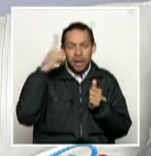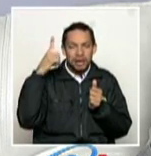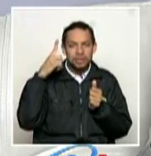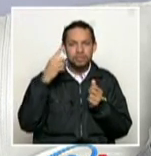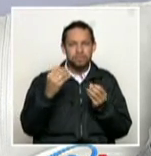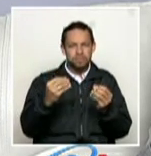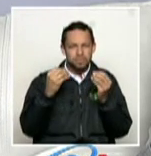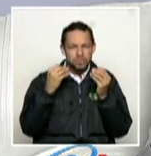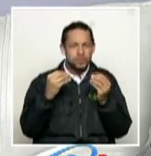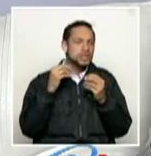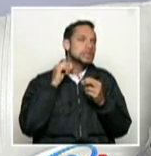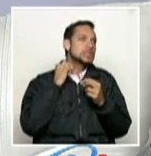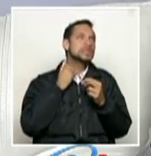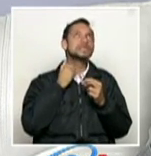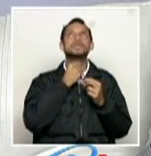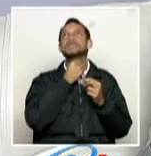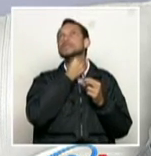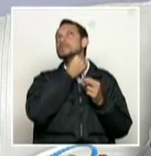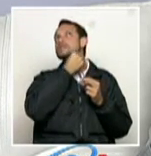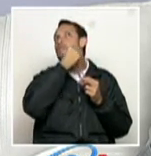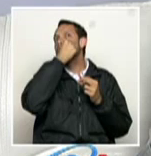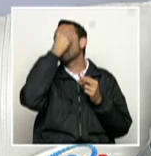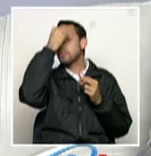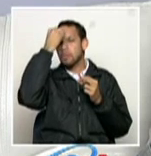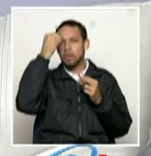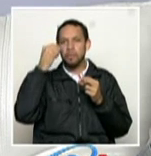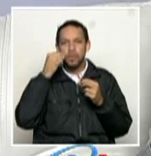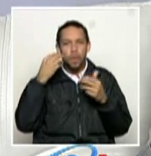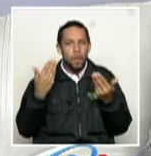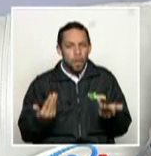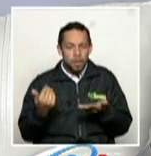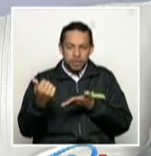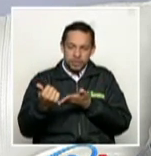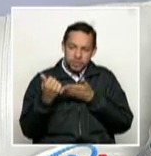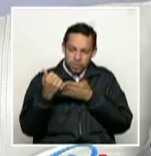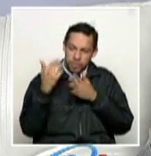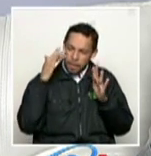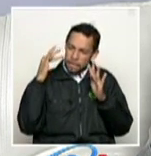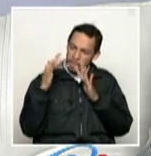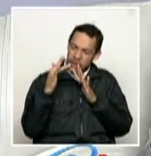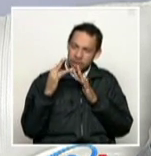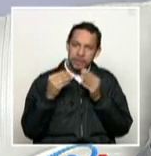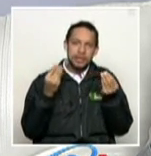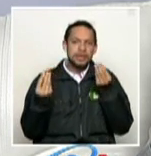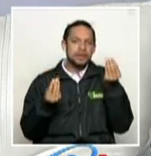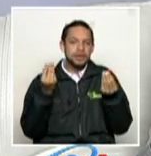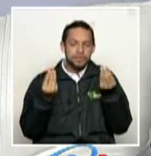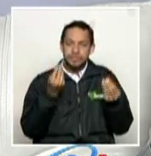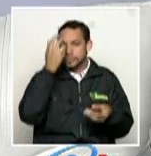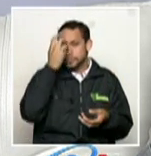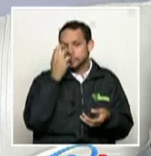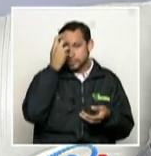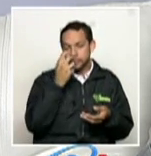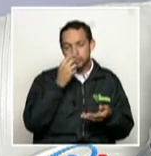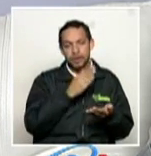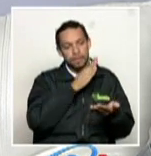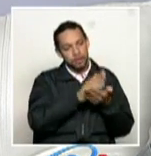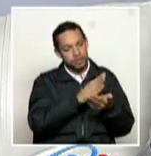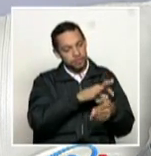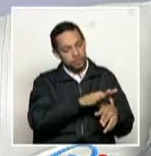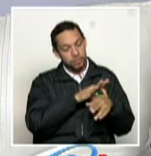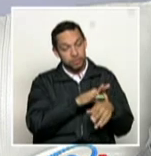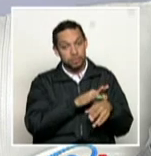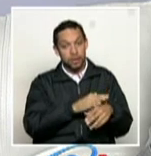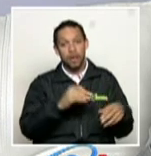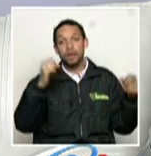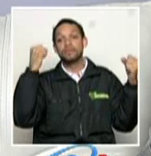ya muchos los que me están saliendo. No sé cómo me podría ayudar usted, decirme qué examen tengo que solicitar o qué, porque eso sí